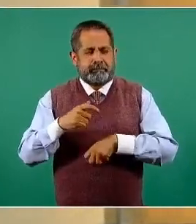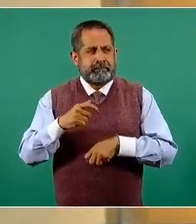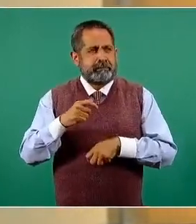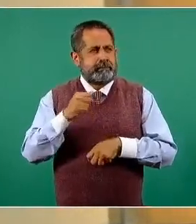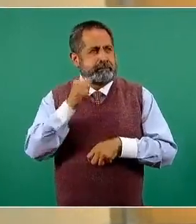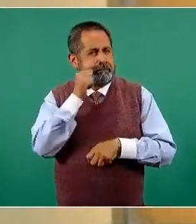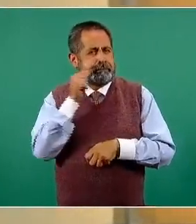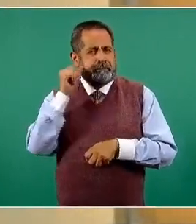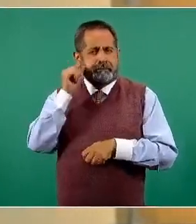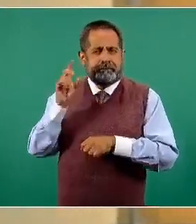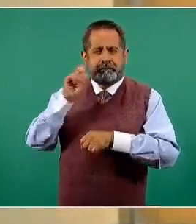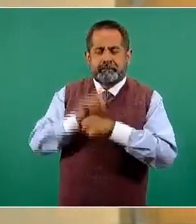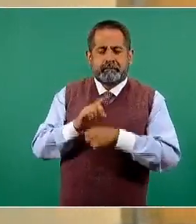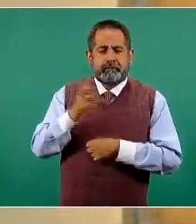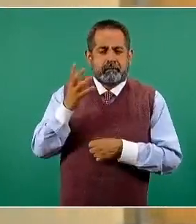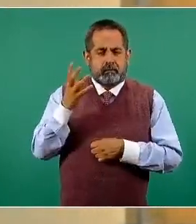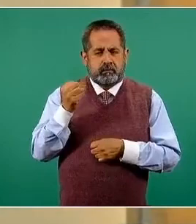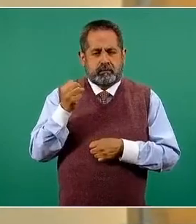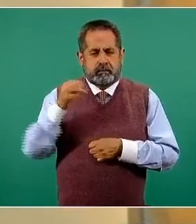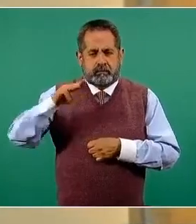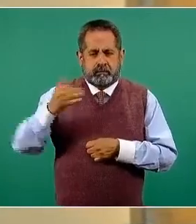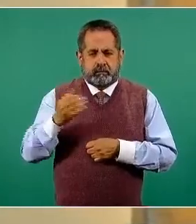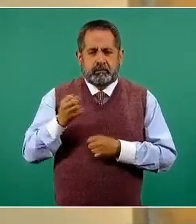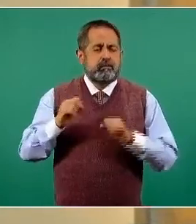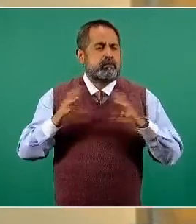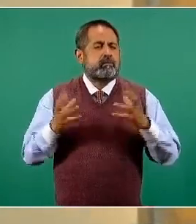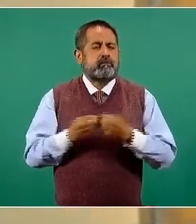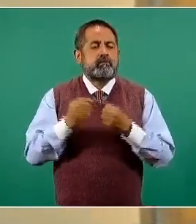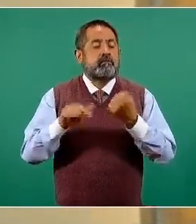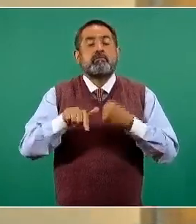del 12 de mayo es de